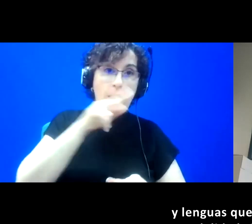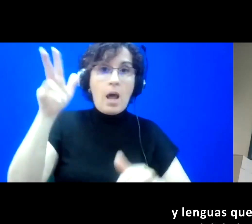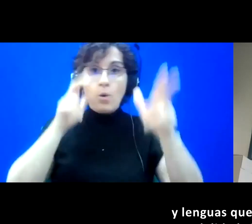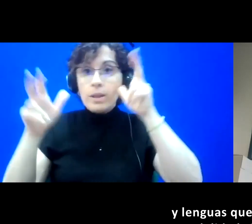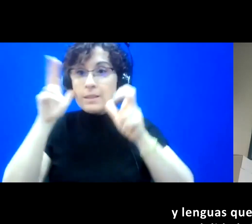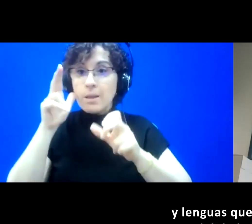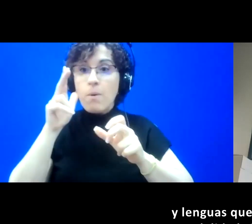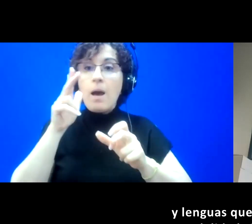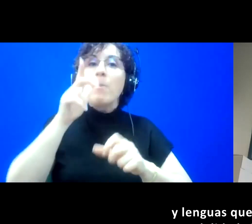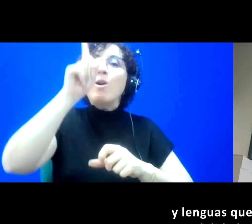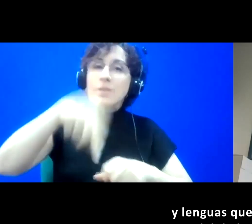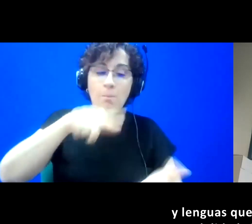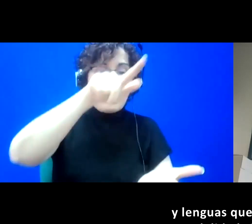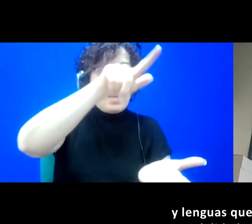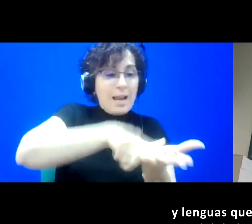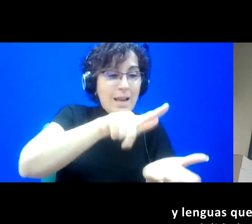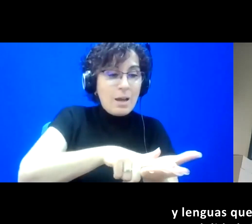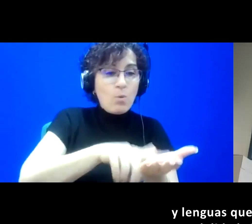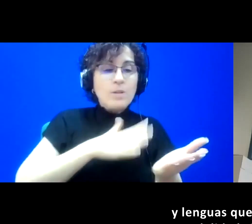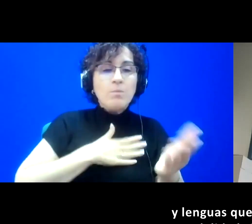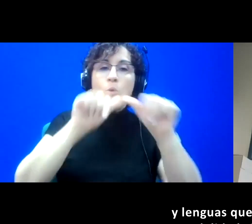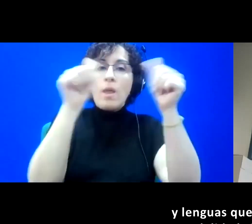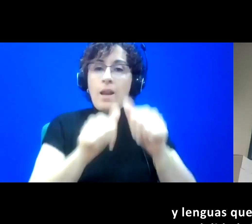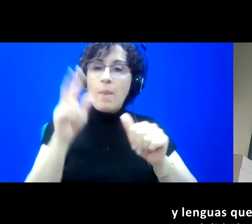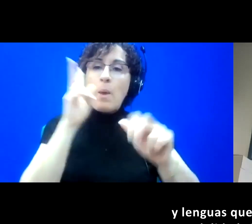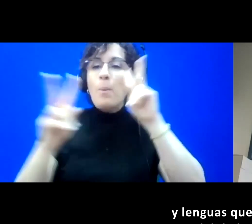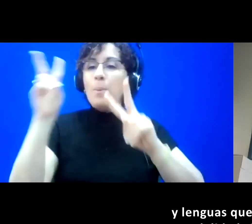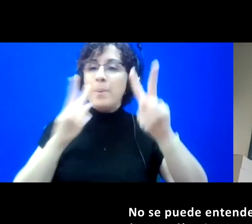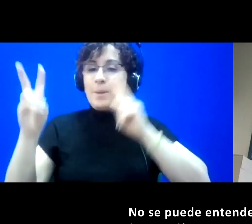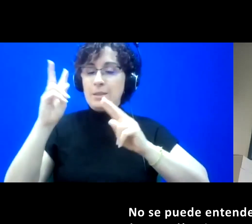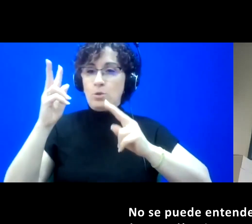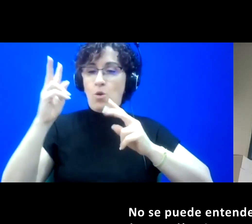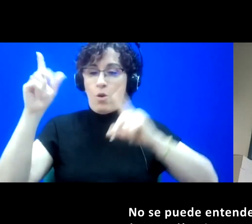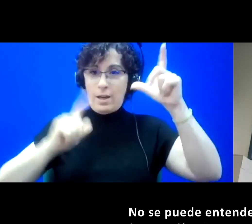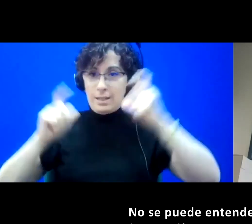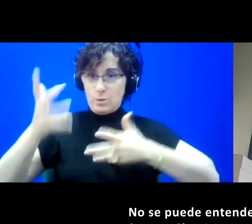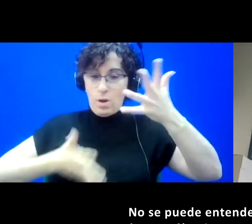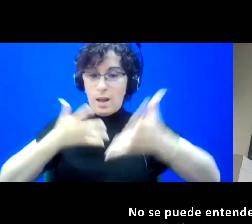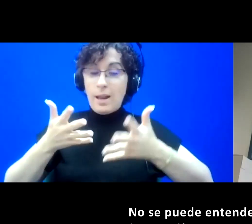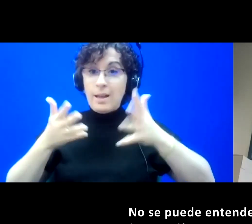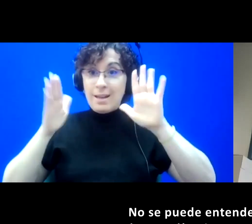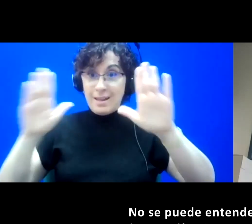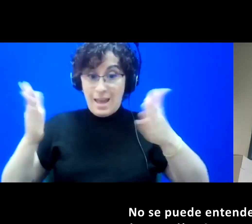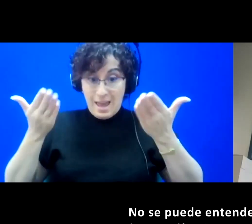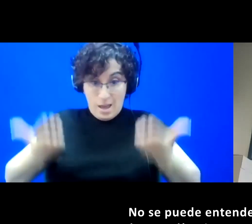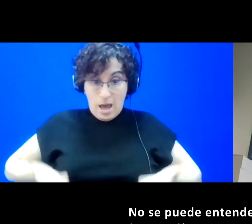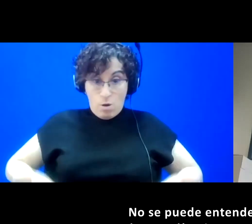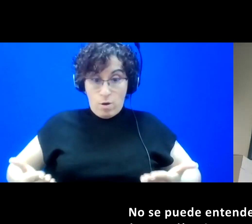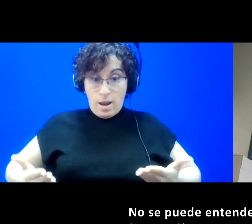una modalidad visogestual. No se puede entender la lingüística hoy en